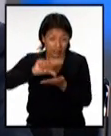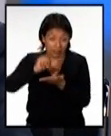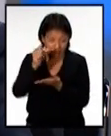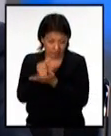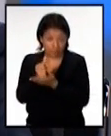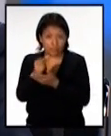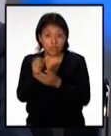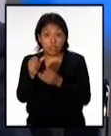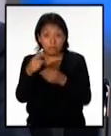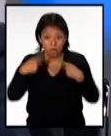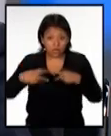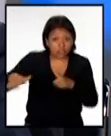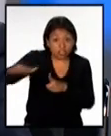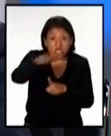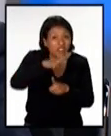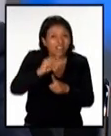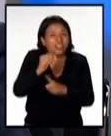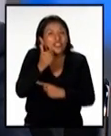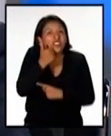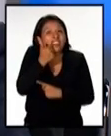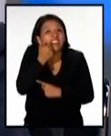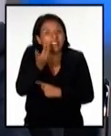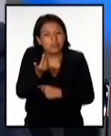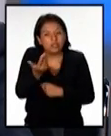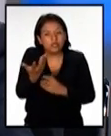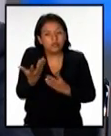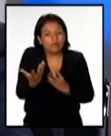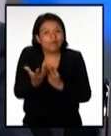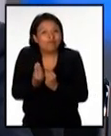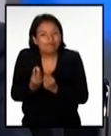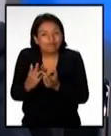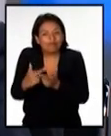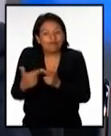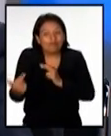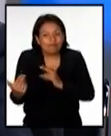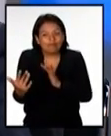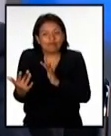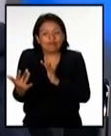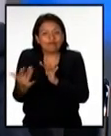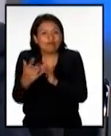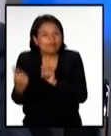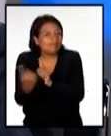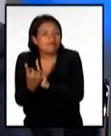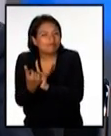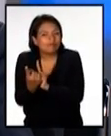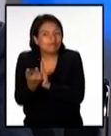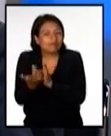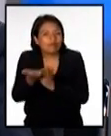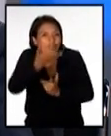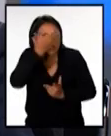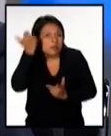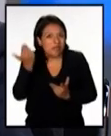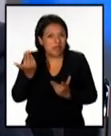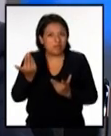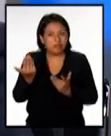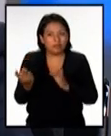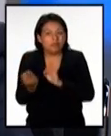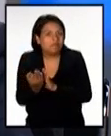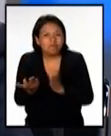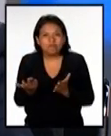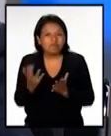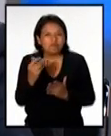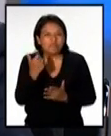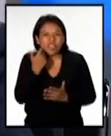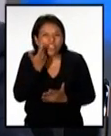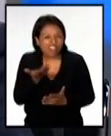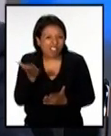sociedad, normalmente no queremos tener relación con ellas, no sabemos qué hacer, no queremos enfrentar eso, no nos damos la posibilidad de